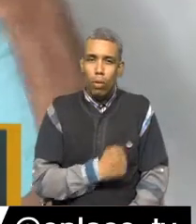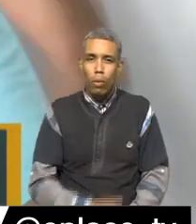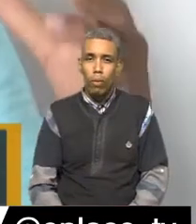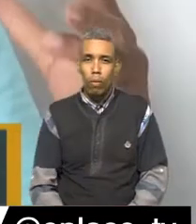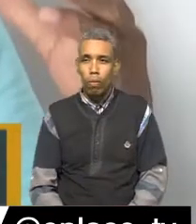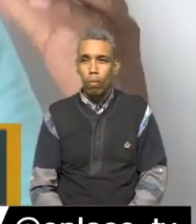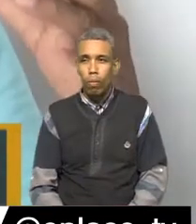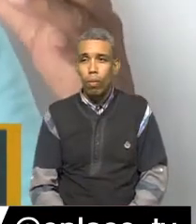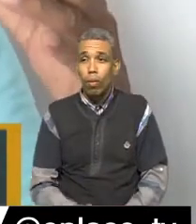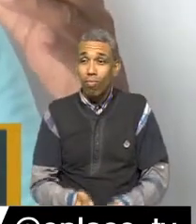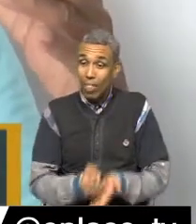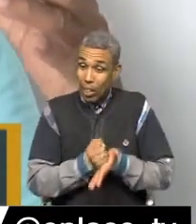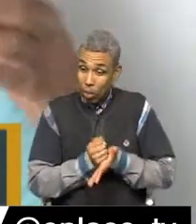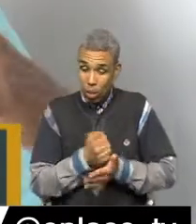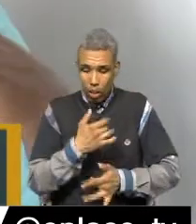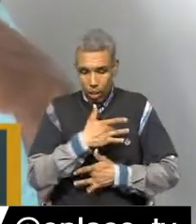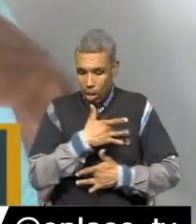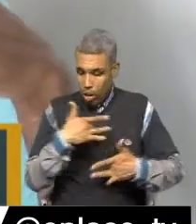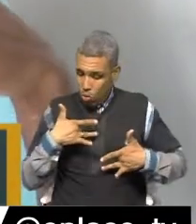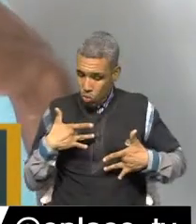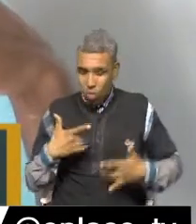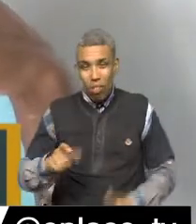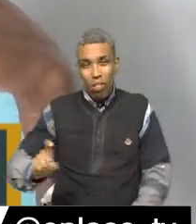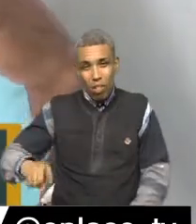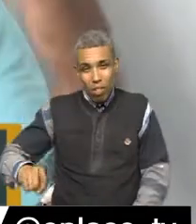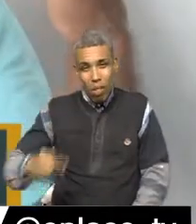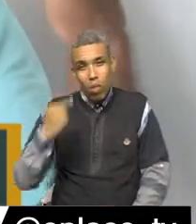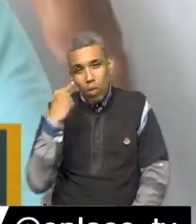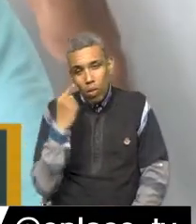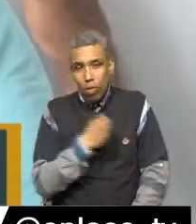para mi salud, ya que